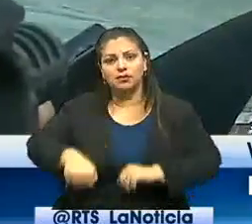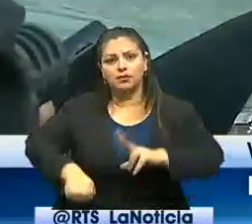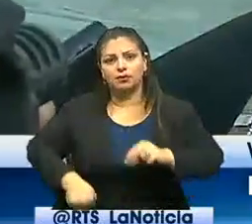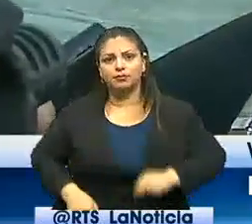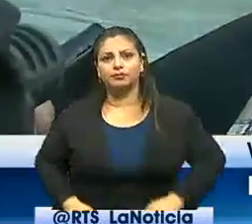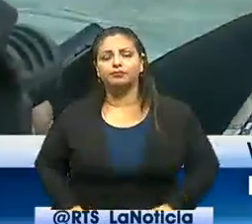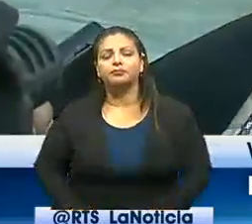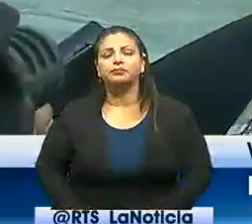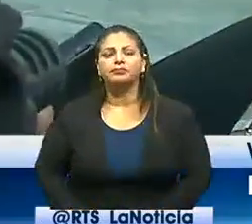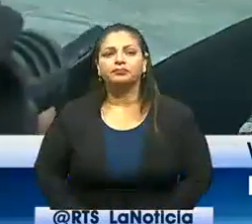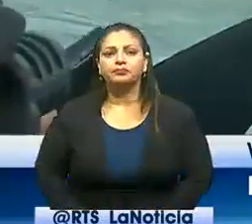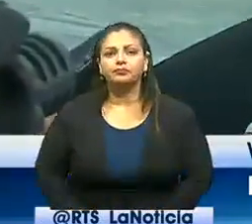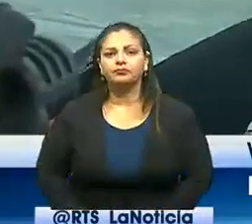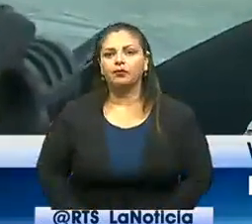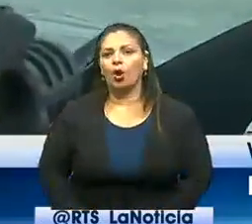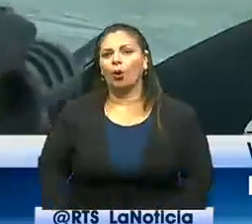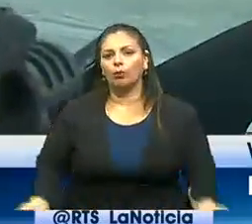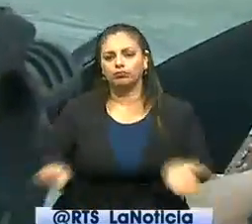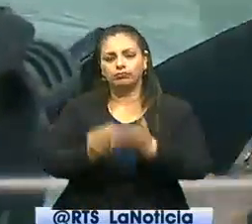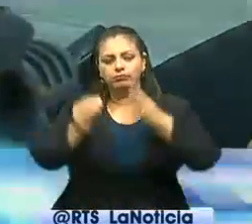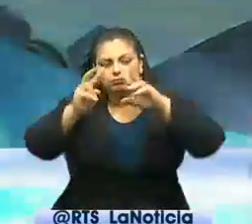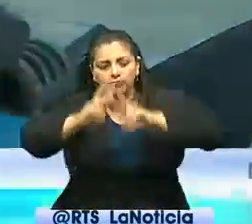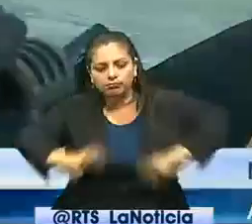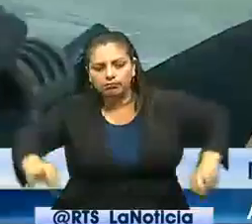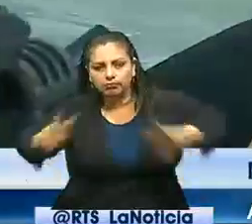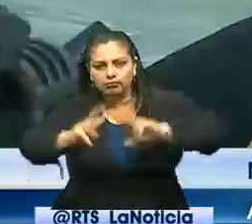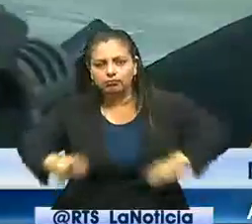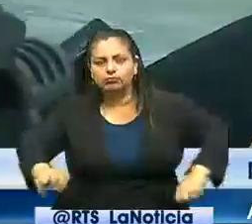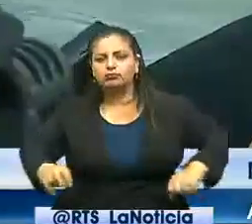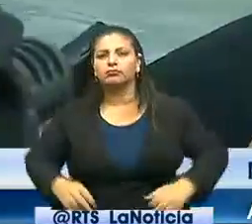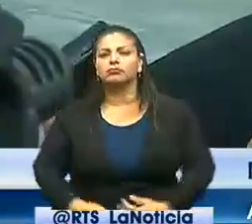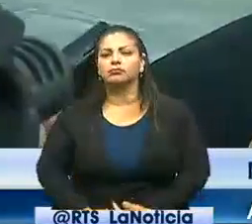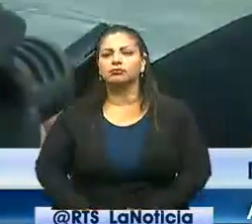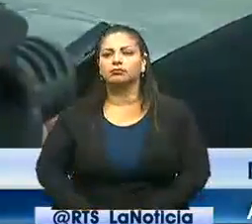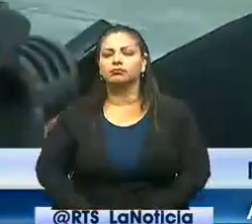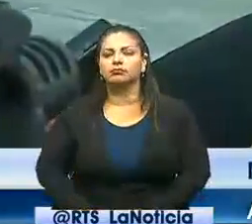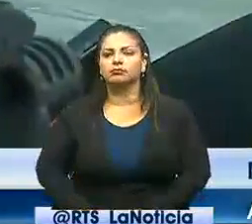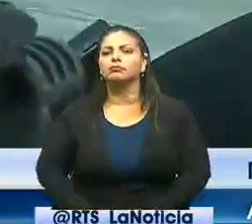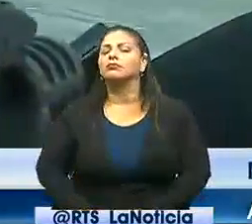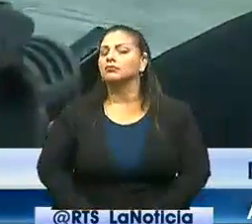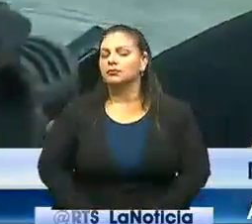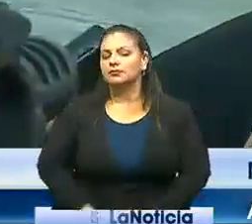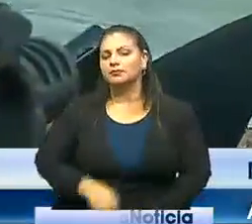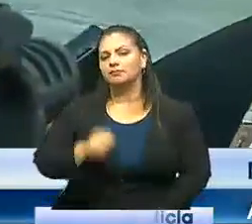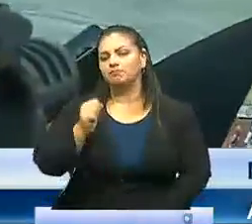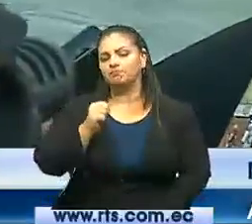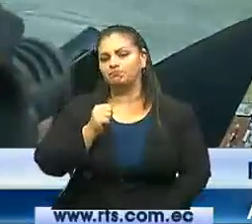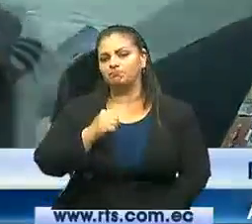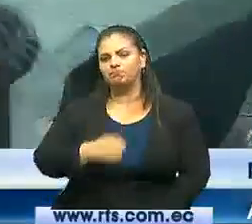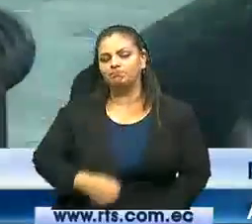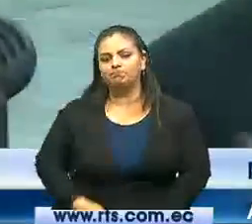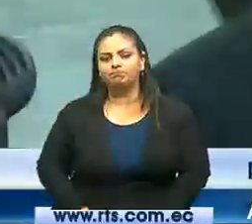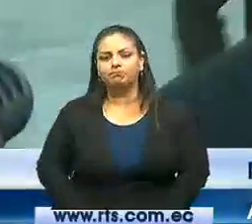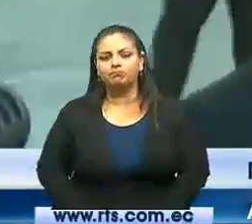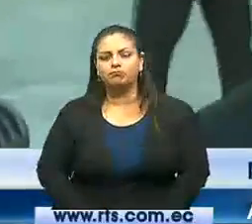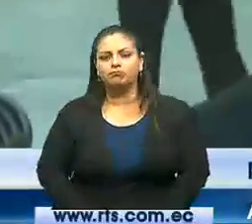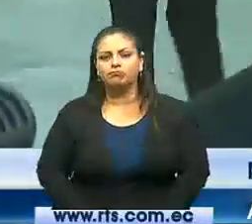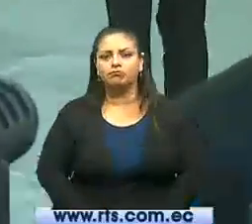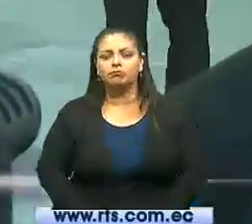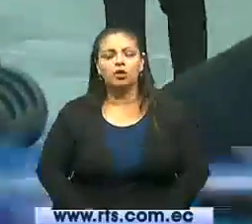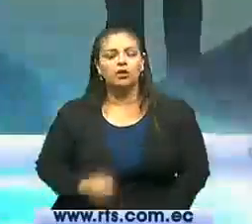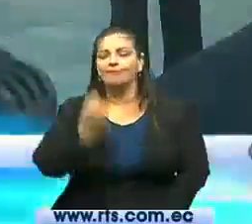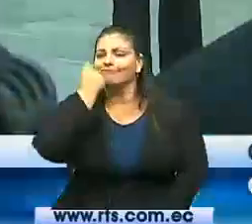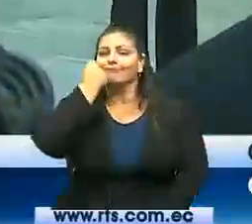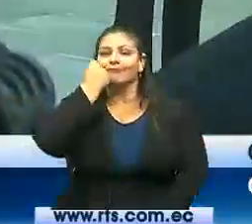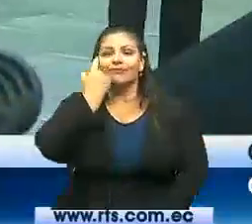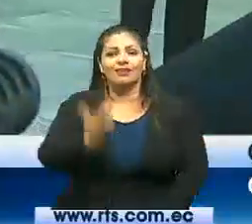reservada nuevamente la investigación, pese a que estamos en instrucción fiscal, hay que mantener en esa misma condición. No entendemos realmente